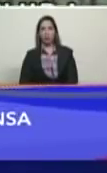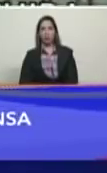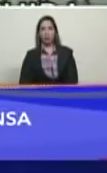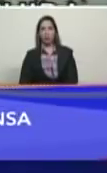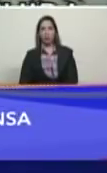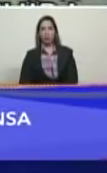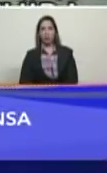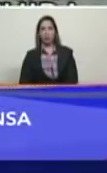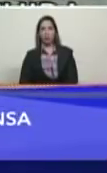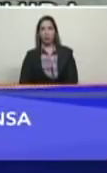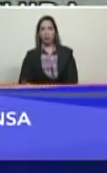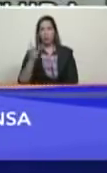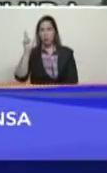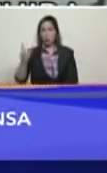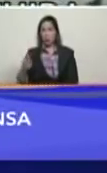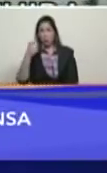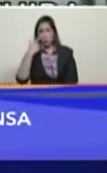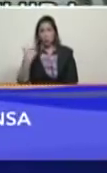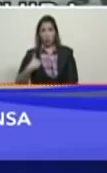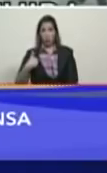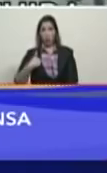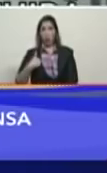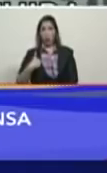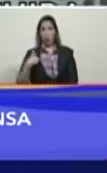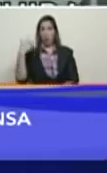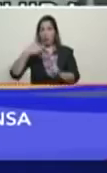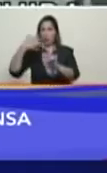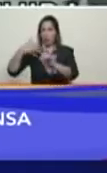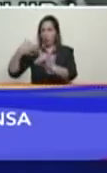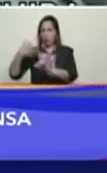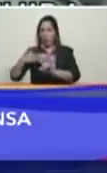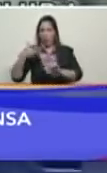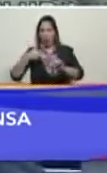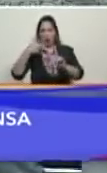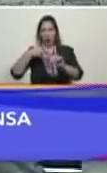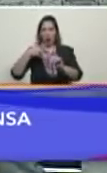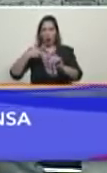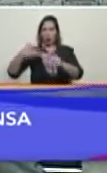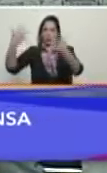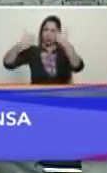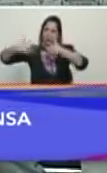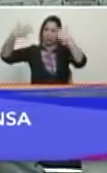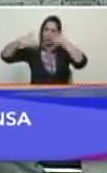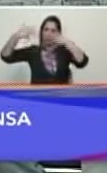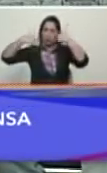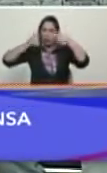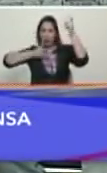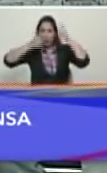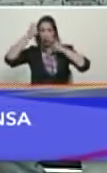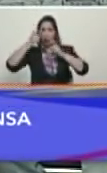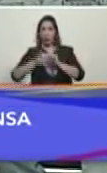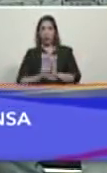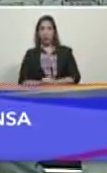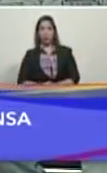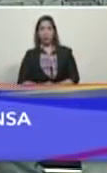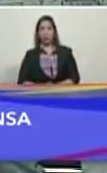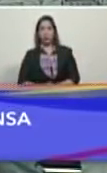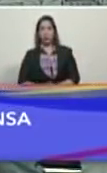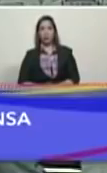Cuando fui informado por el comandante Remigio Ceballo,